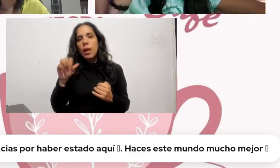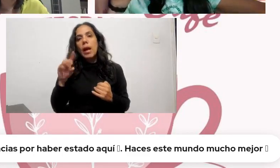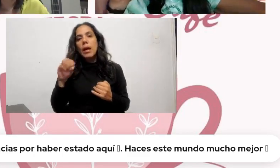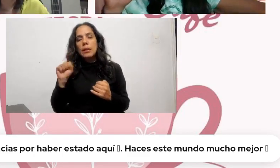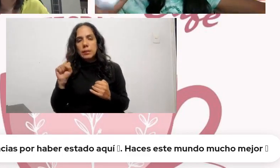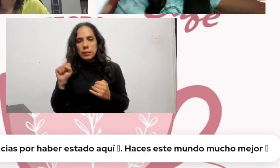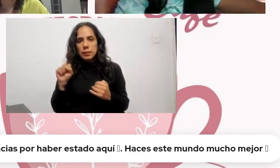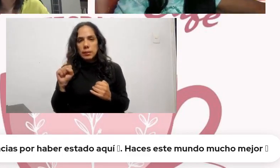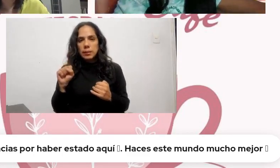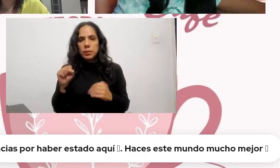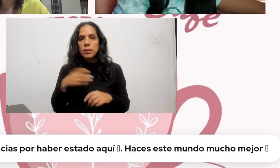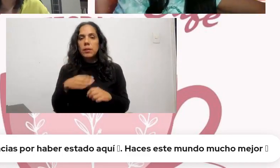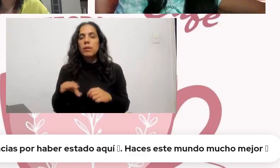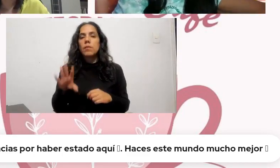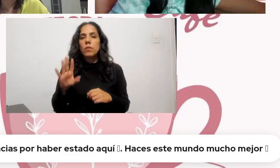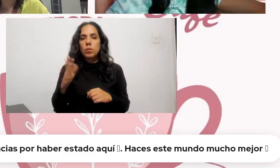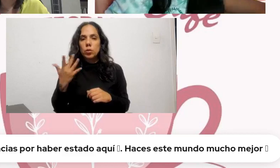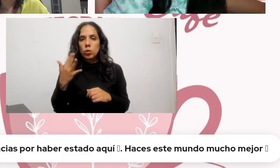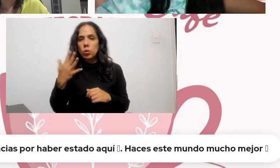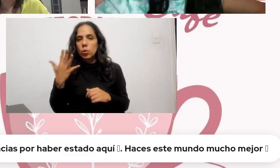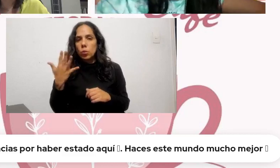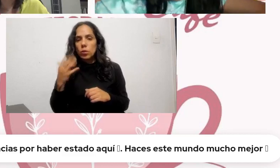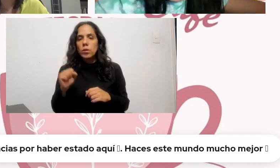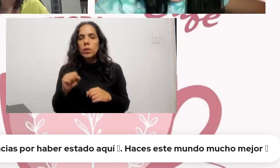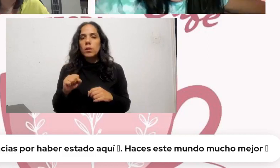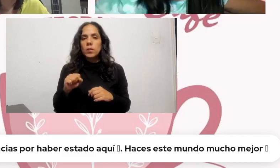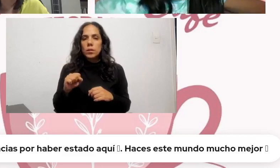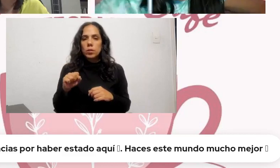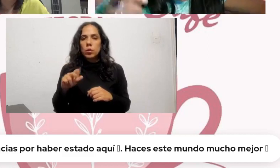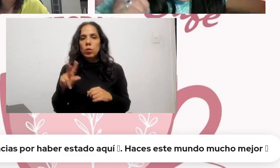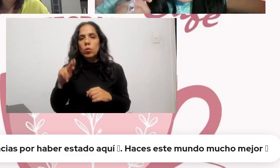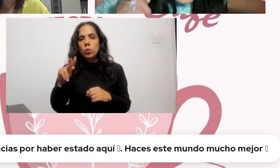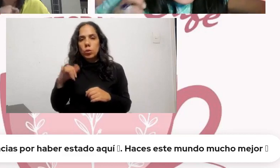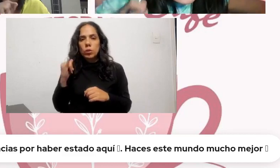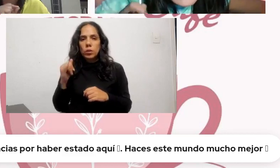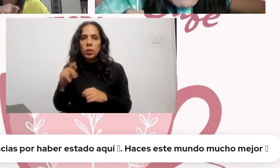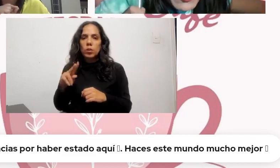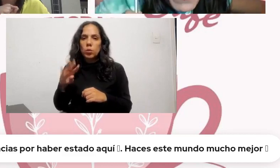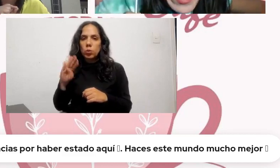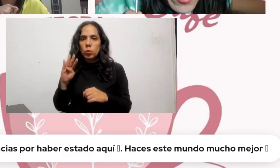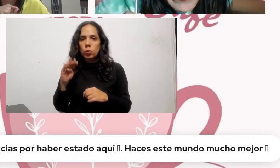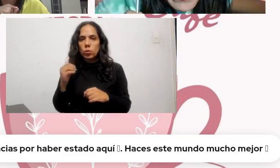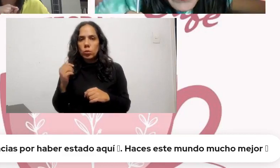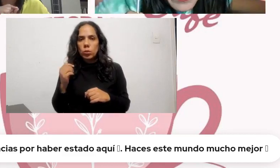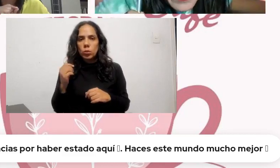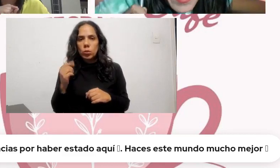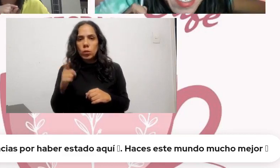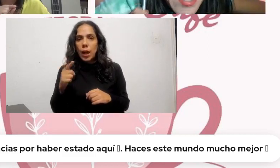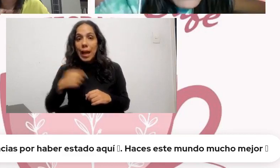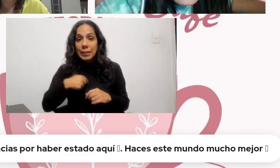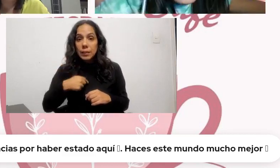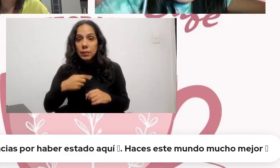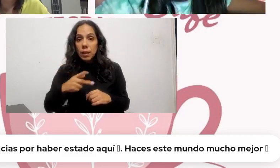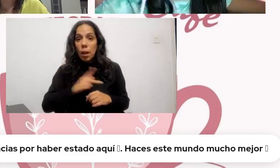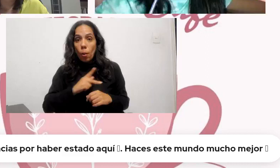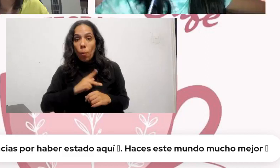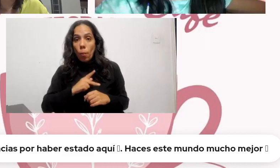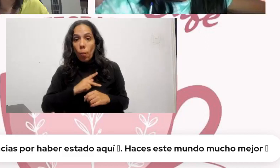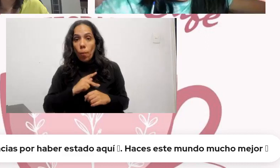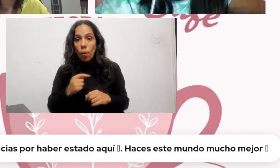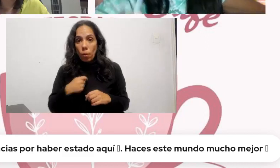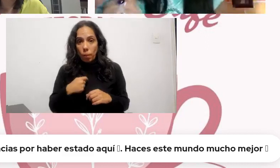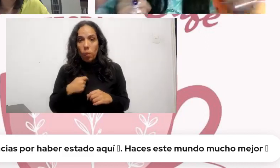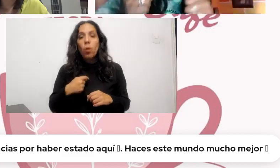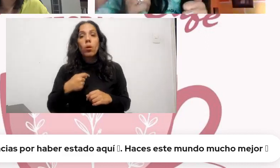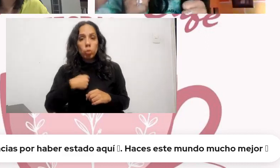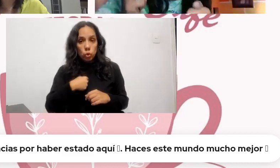55 81 69 45 12. Ese es mi número, ese es mi Okay. número. Yo